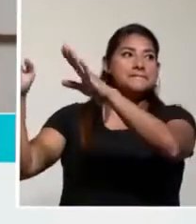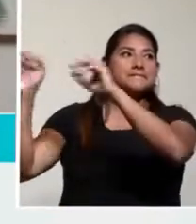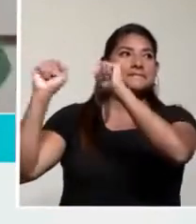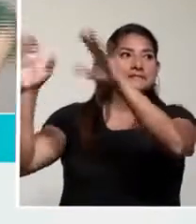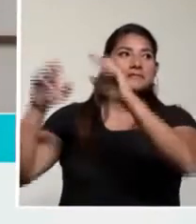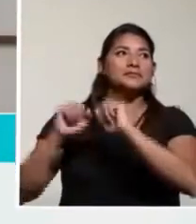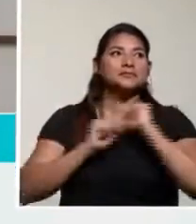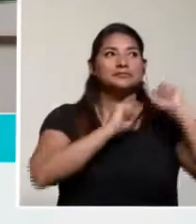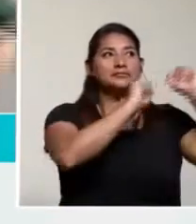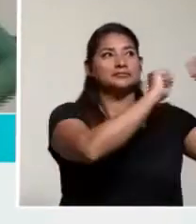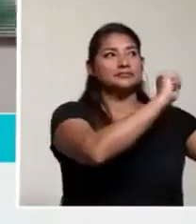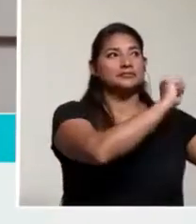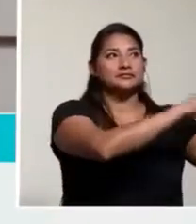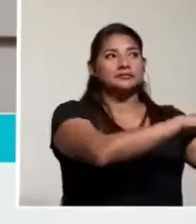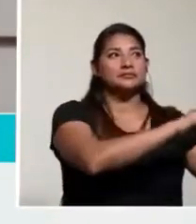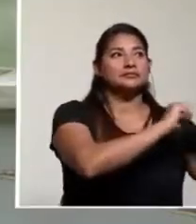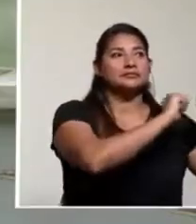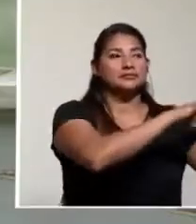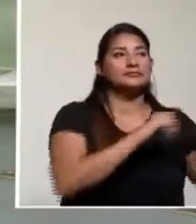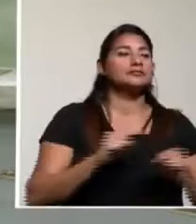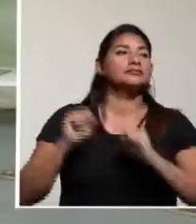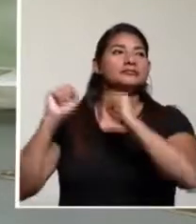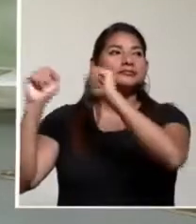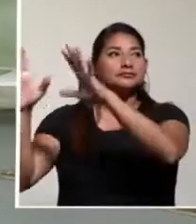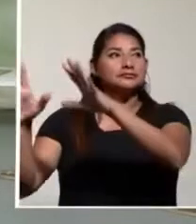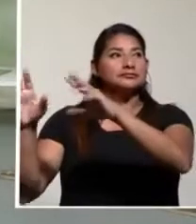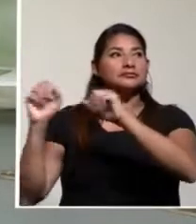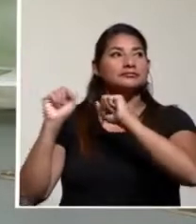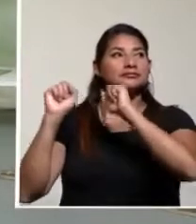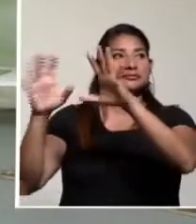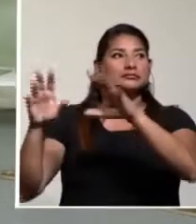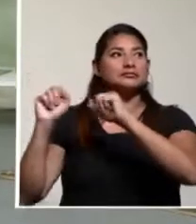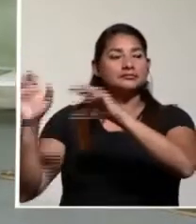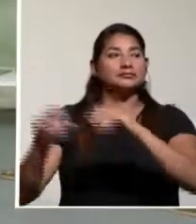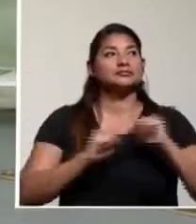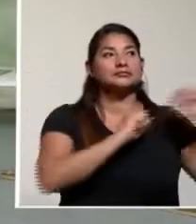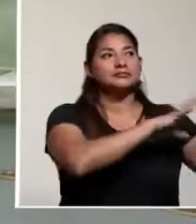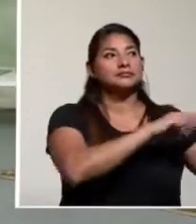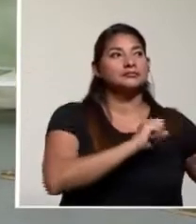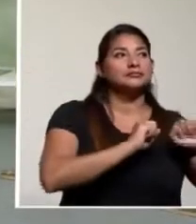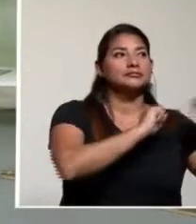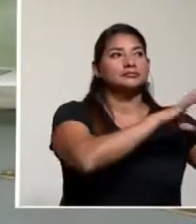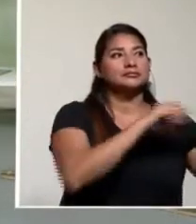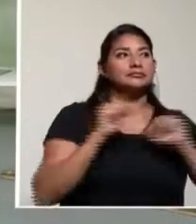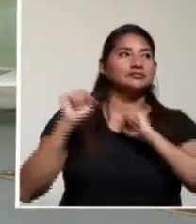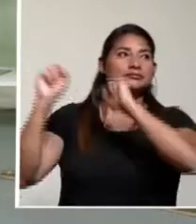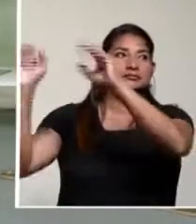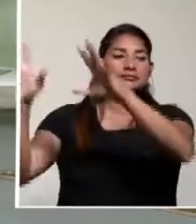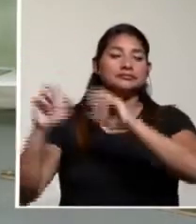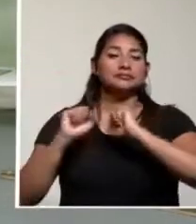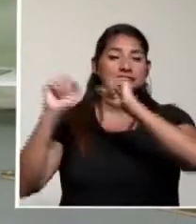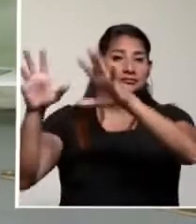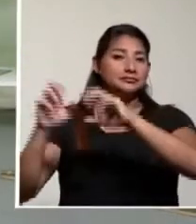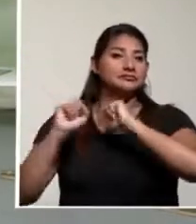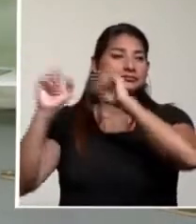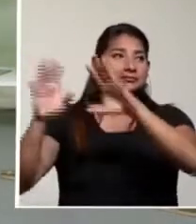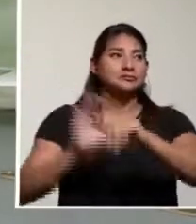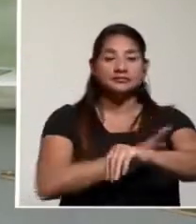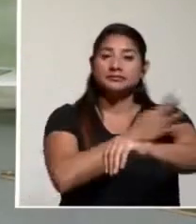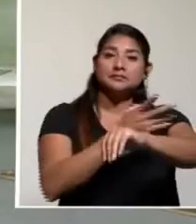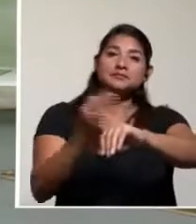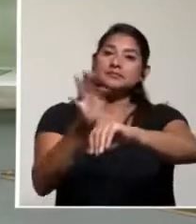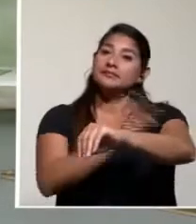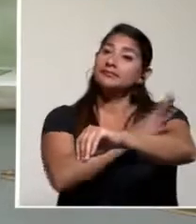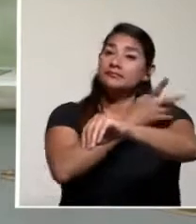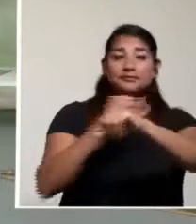la la la la la la la la la la la la la la la la la la la la